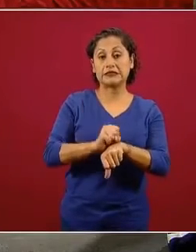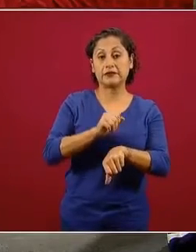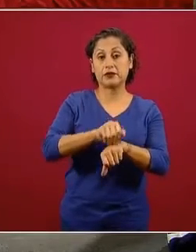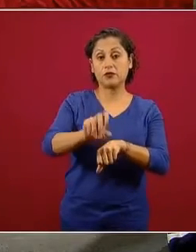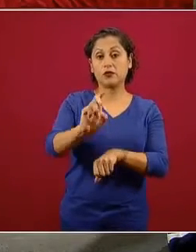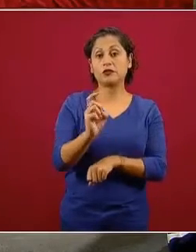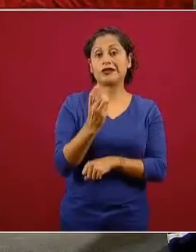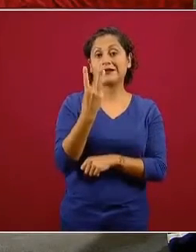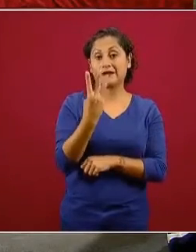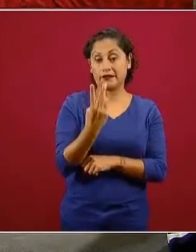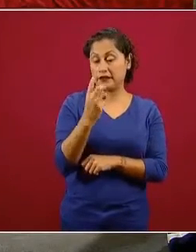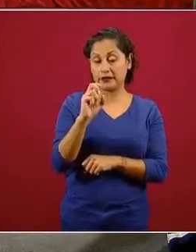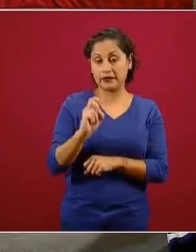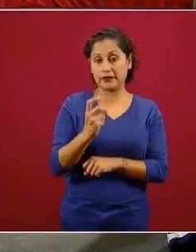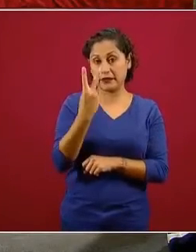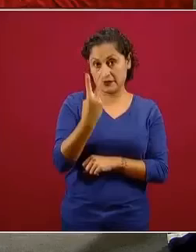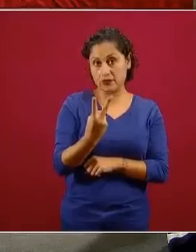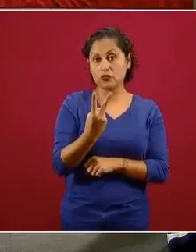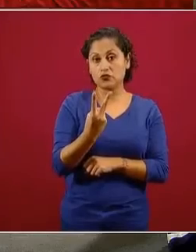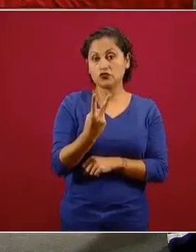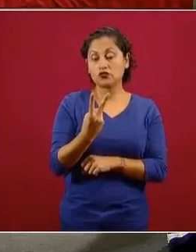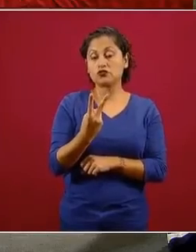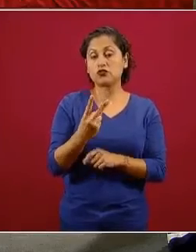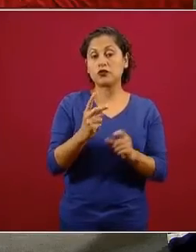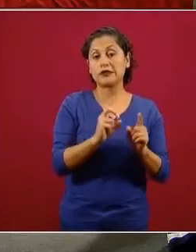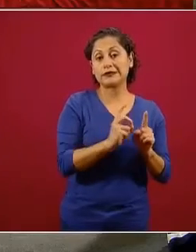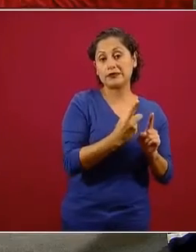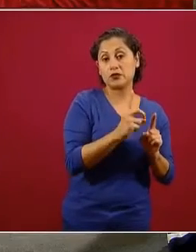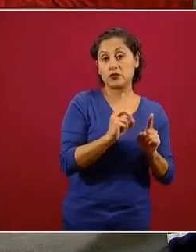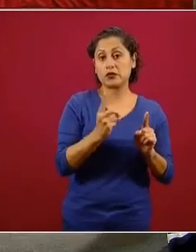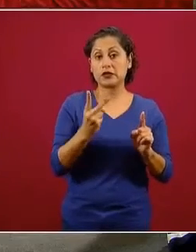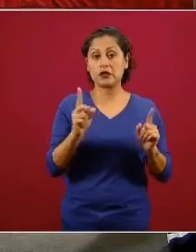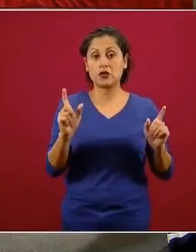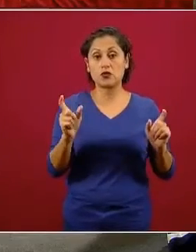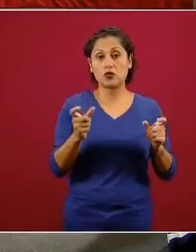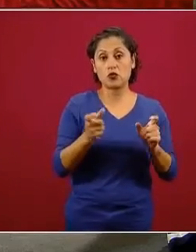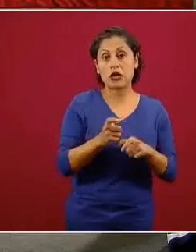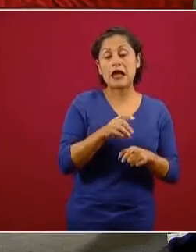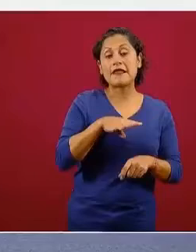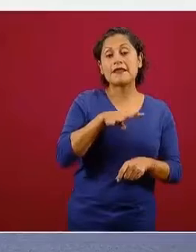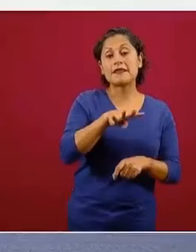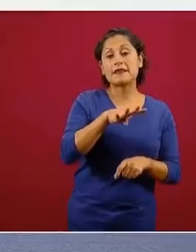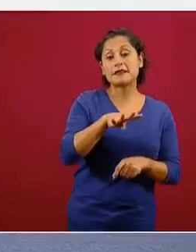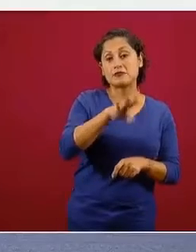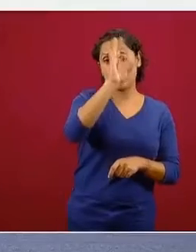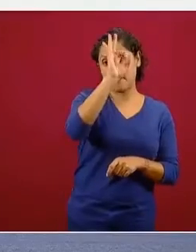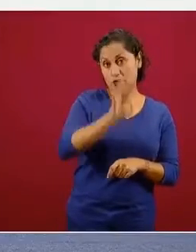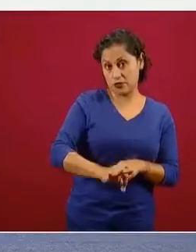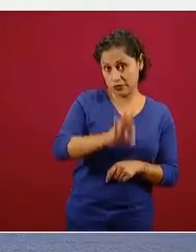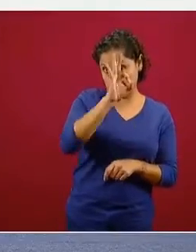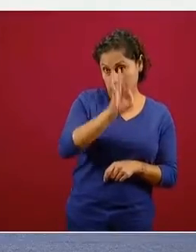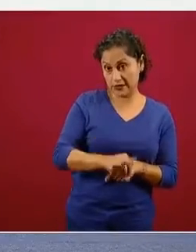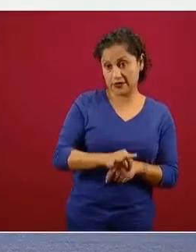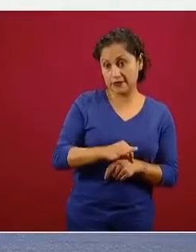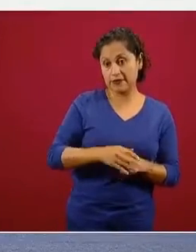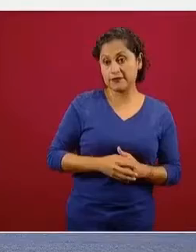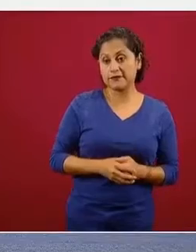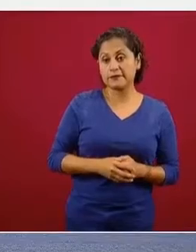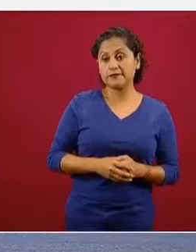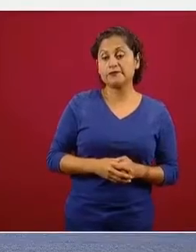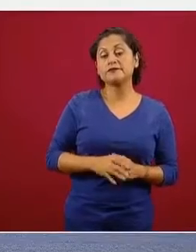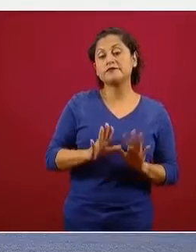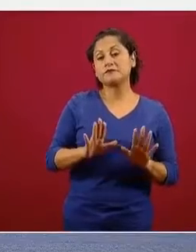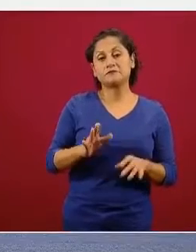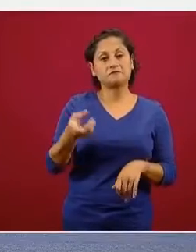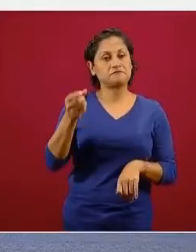32 con una reducción entre la semana 31 y 32 de 19 puntos porcentuales. Y como lo decimos todos los